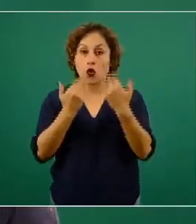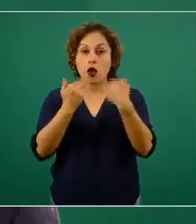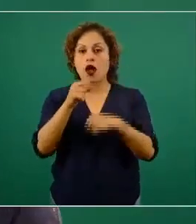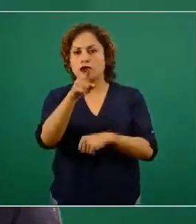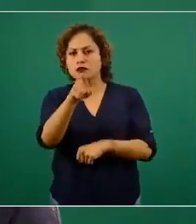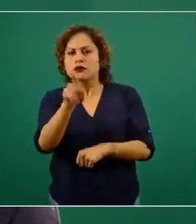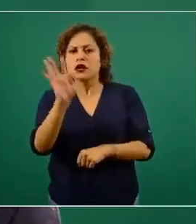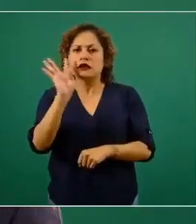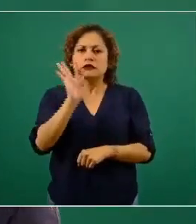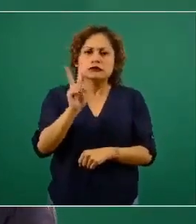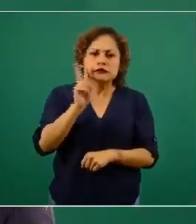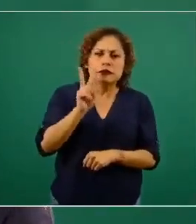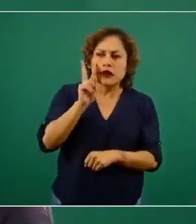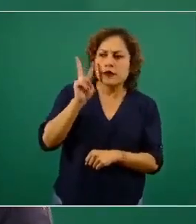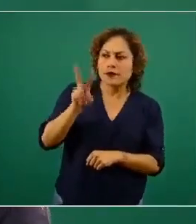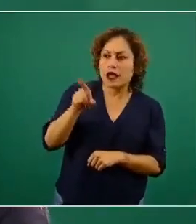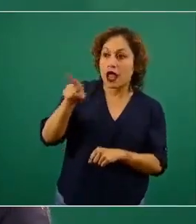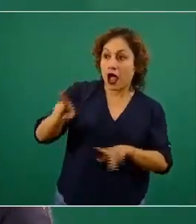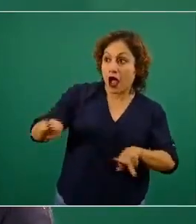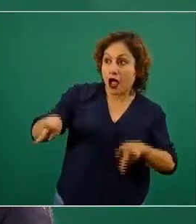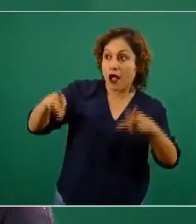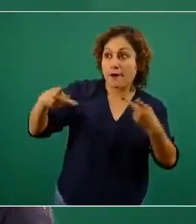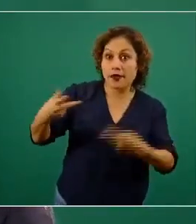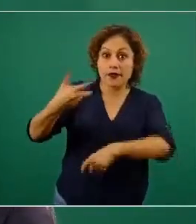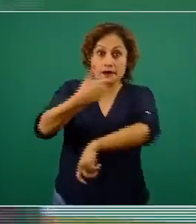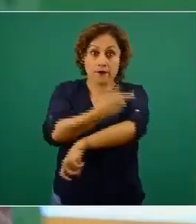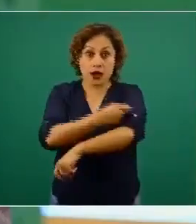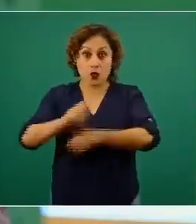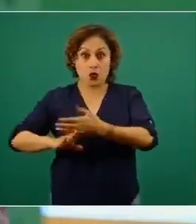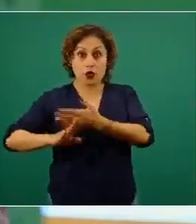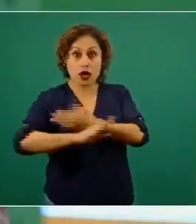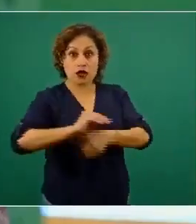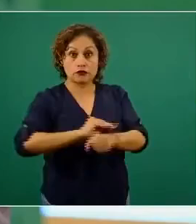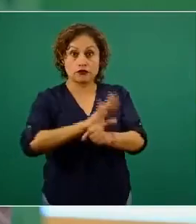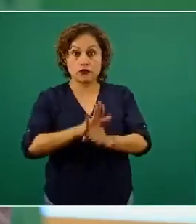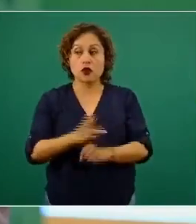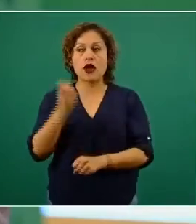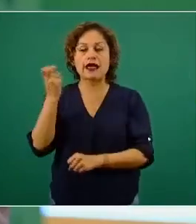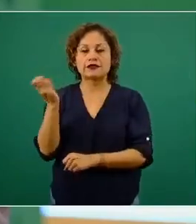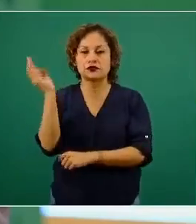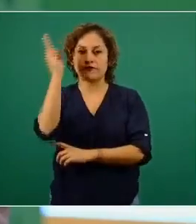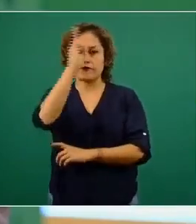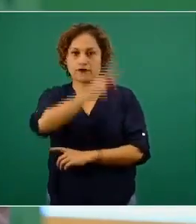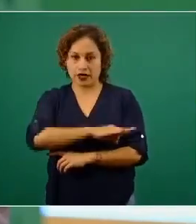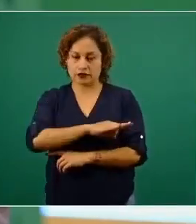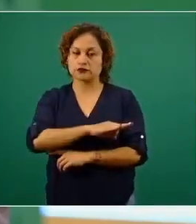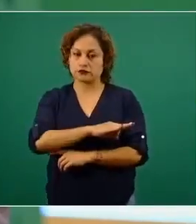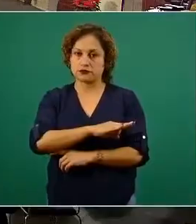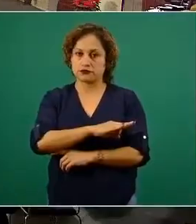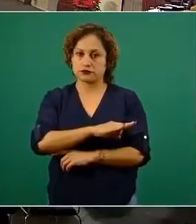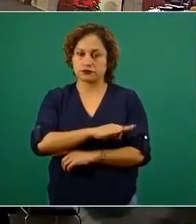venderle vacuna contra COVID, está cometiendo un fraude y está poniéndole en riesgo.